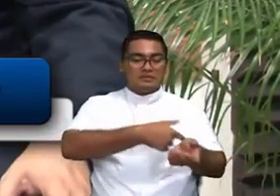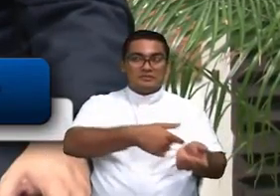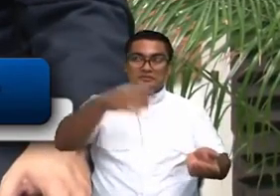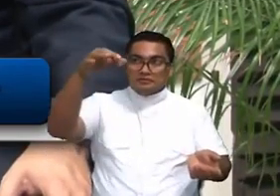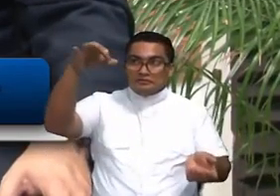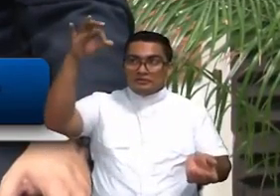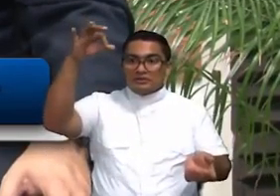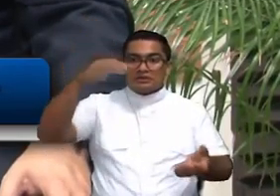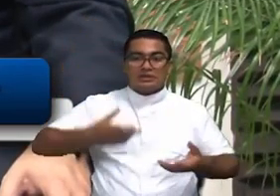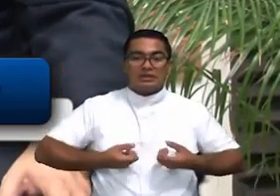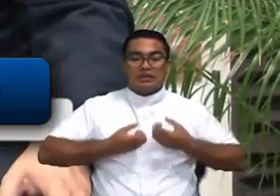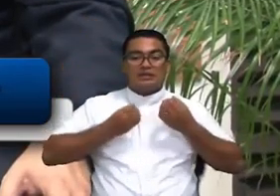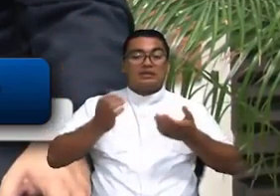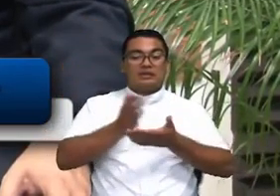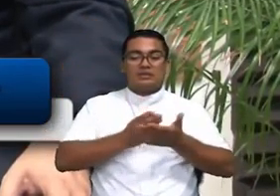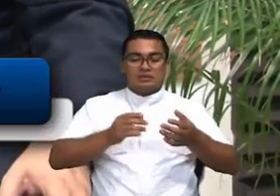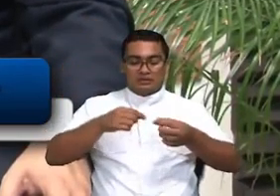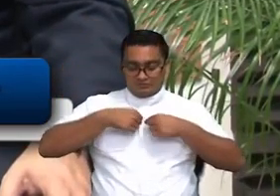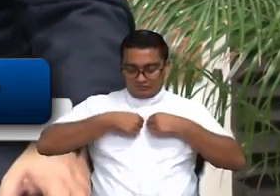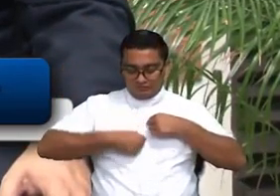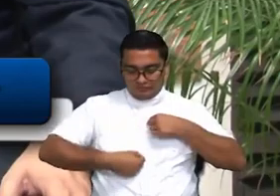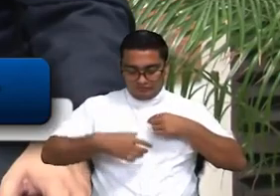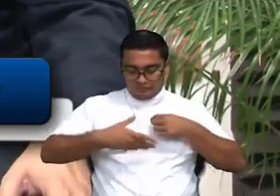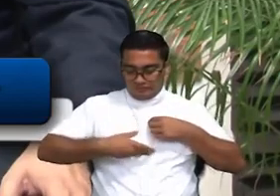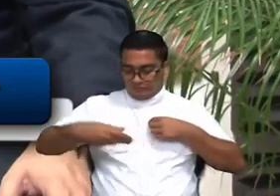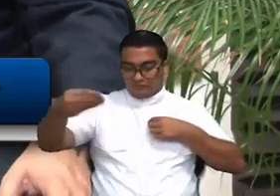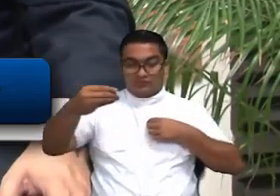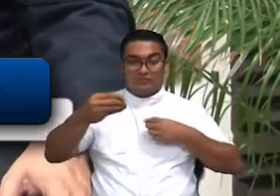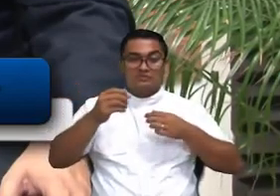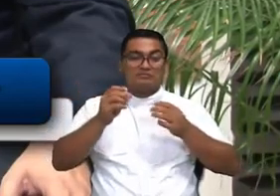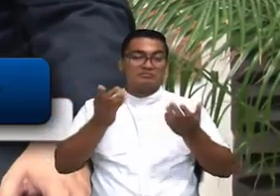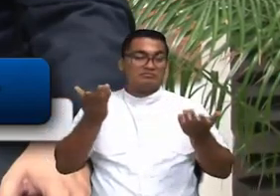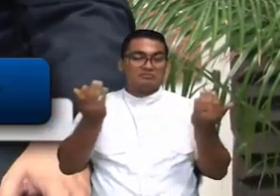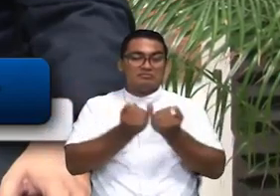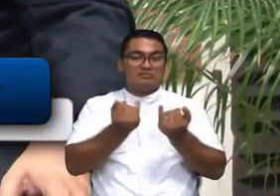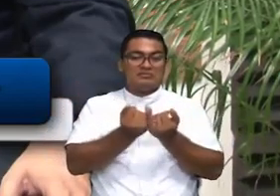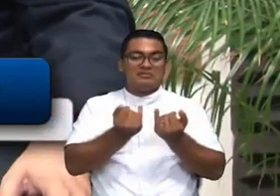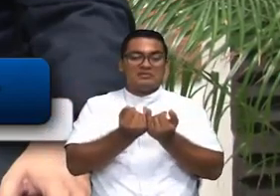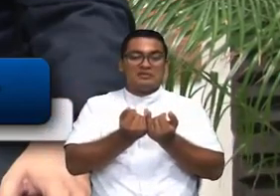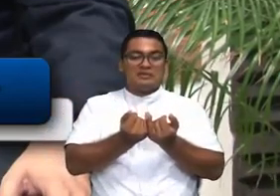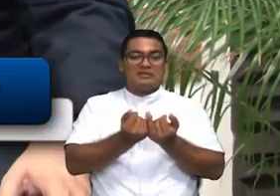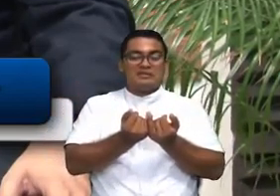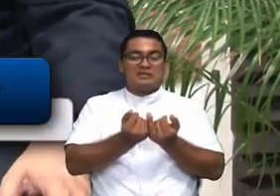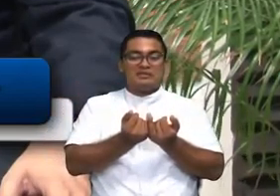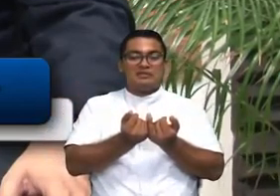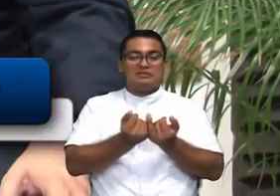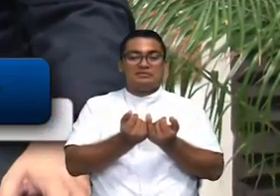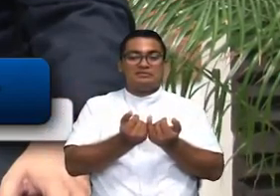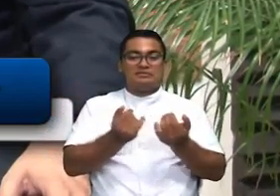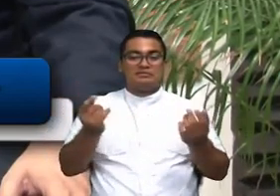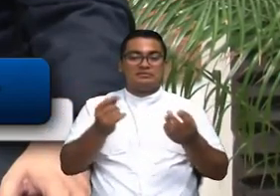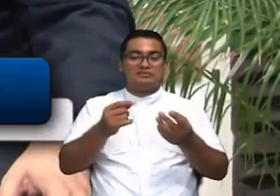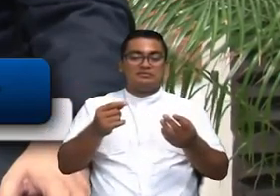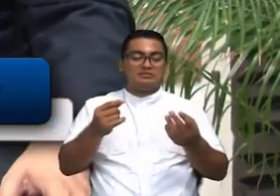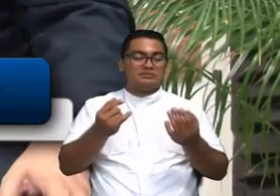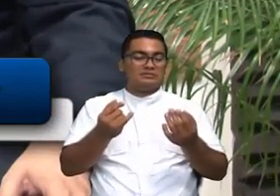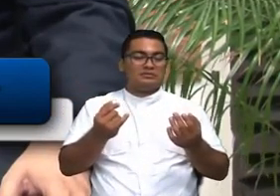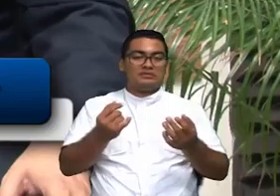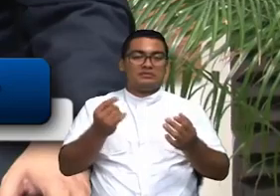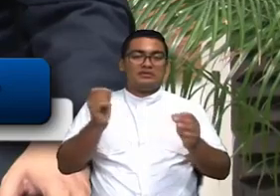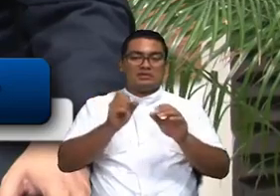inclusive y cirugía. Ese es el tratamiento del cáncer. A veces inclusive las tres opciones, quimioterapia, radioterapia,